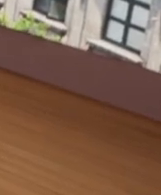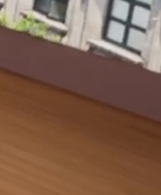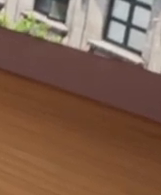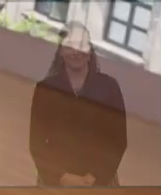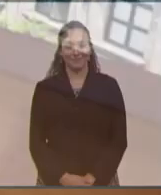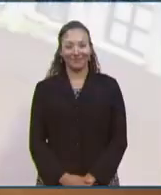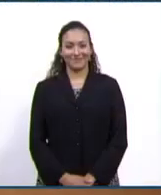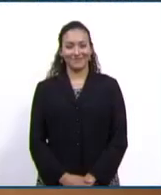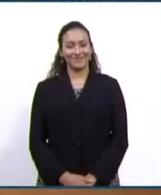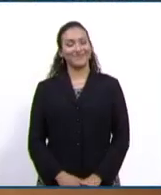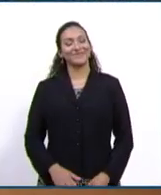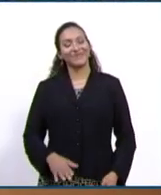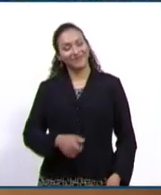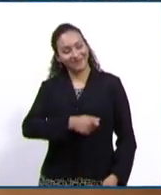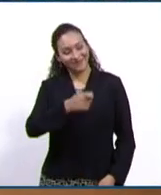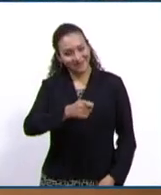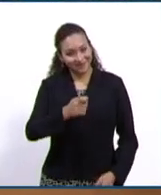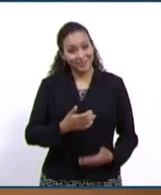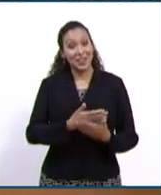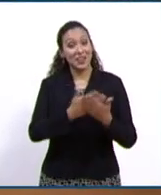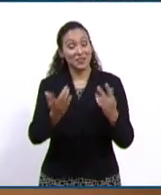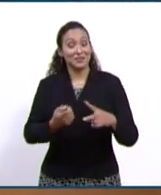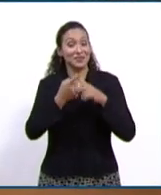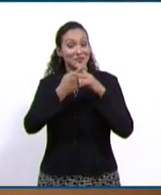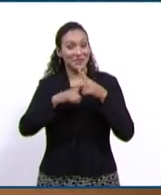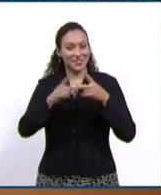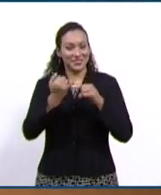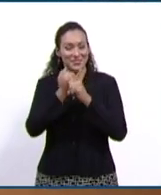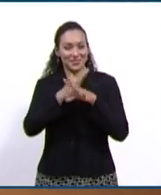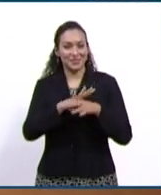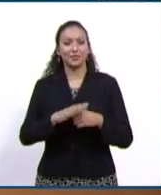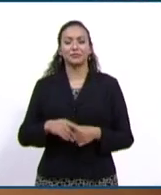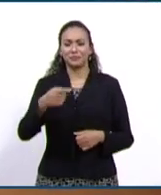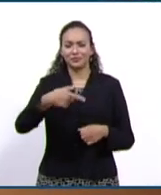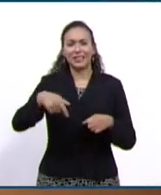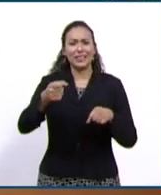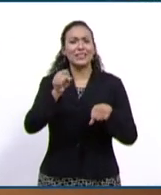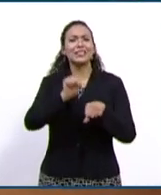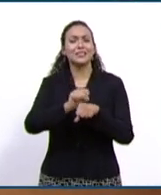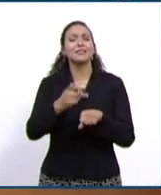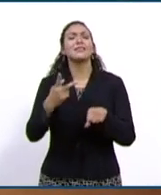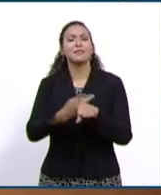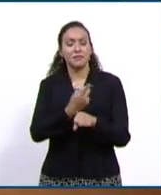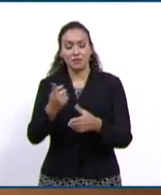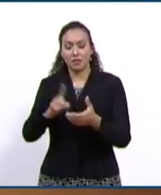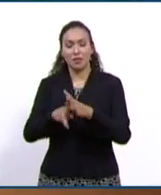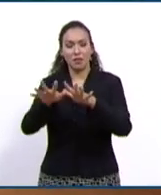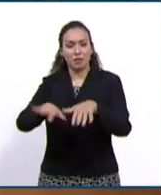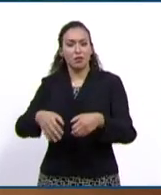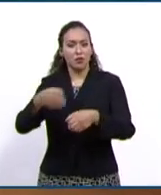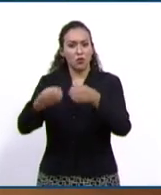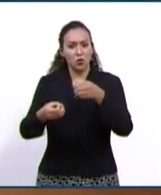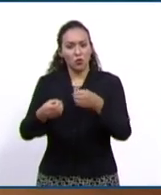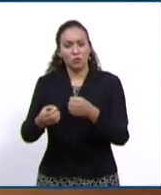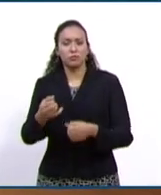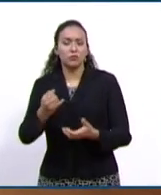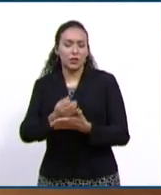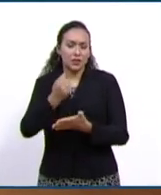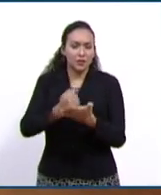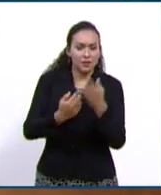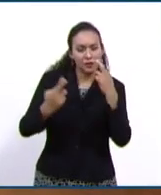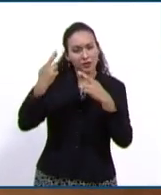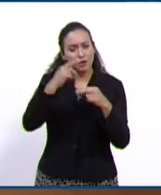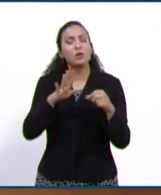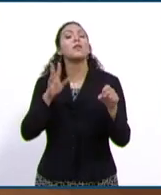Ya los saludábamos y con mucho gusto vámonos con toda la información. Esta semana, el Pleno de la Corte resolvió diversos asuntos relacionados